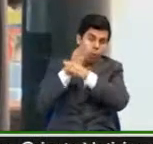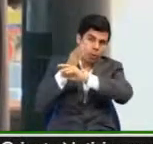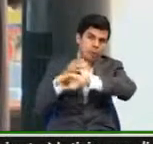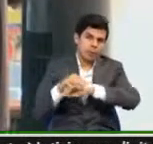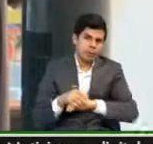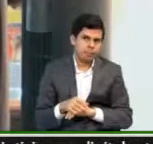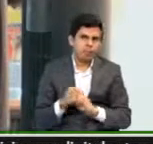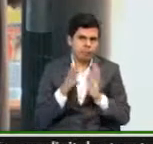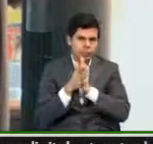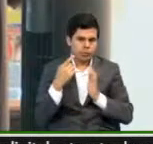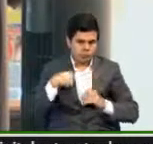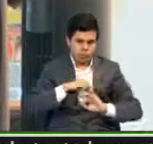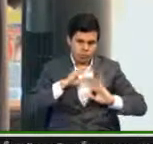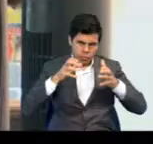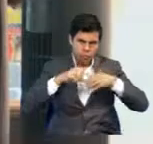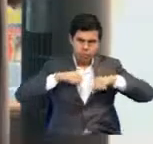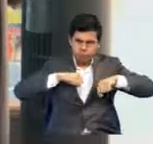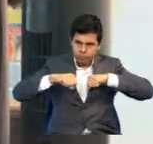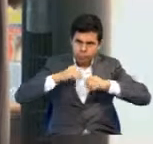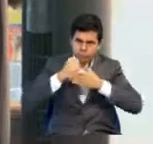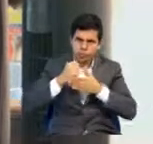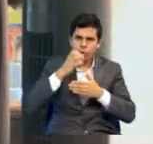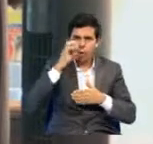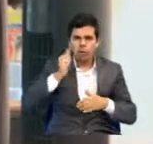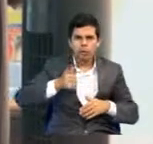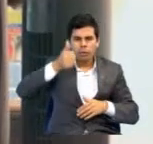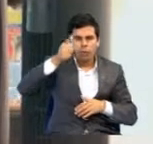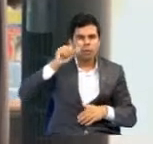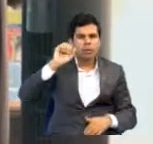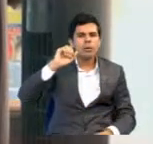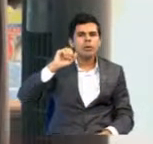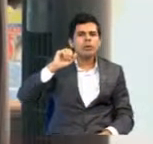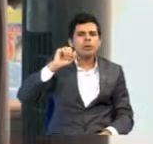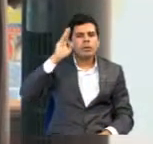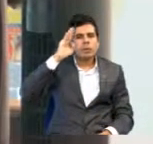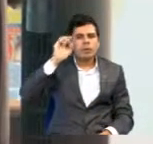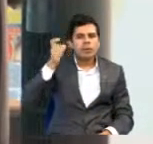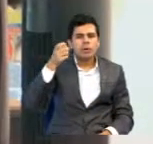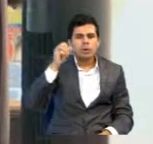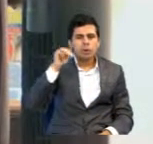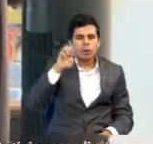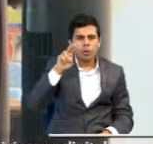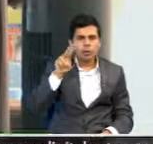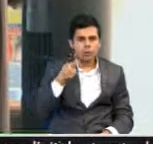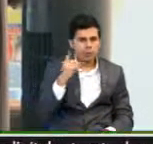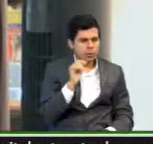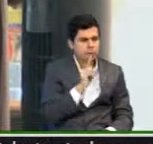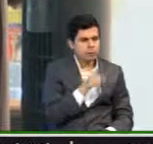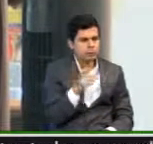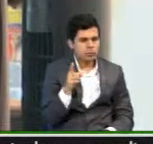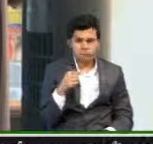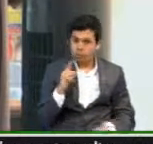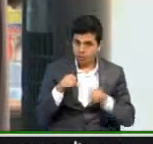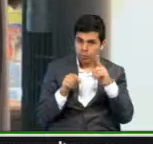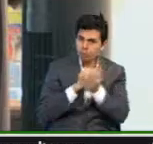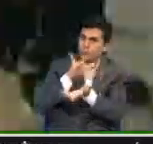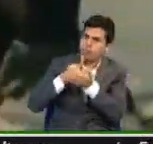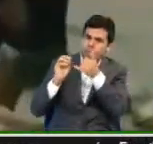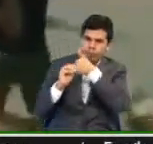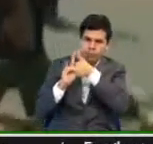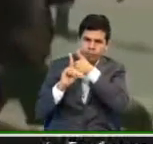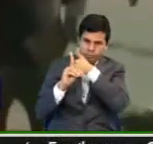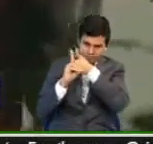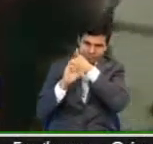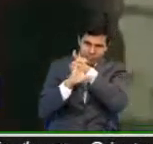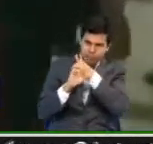ya con la unidad de gestión de riesgo, ya por el coronel Gómez, empezando a hacer ese censo. Muchos han acercado a la defensa civil, en donde